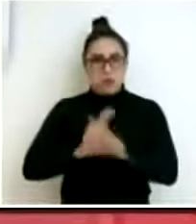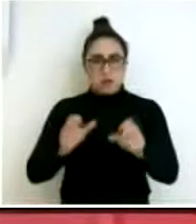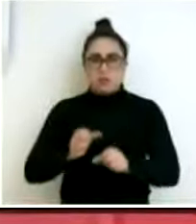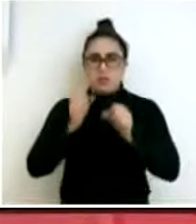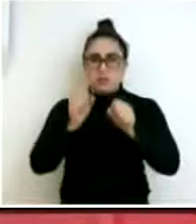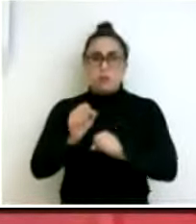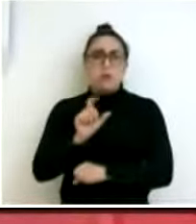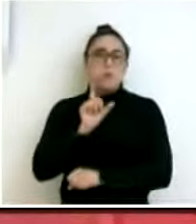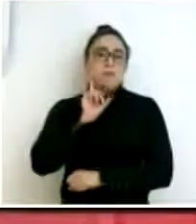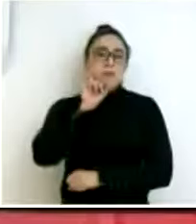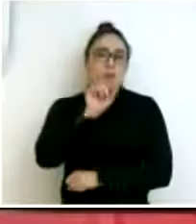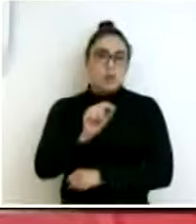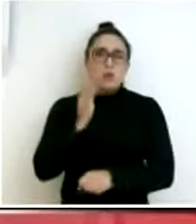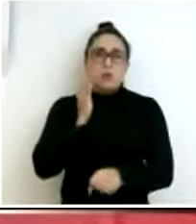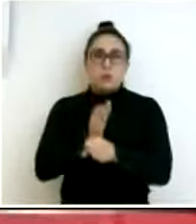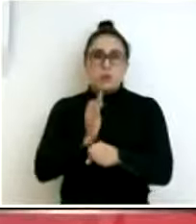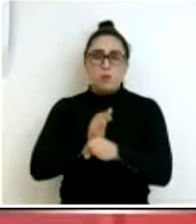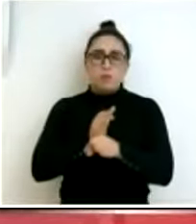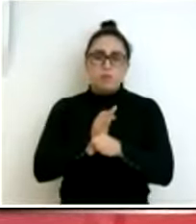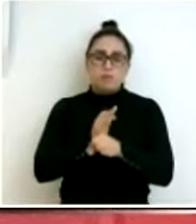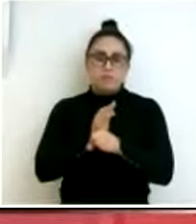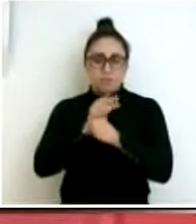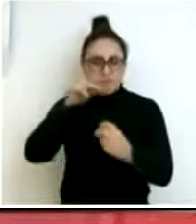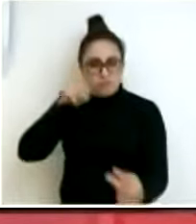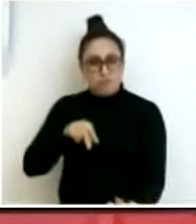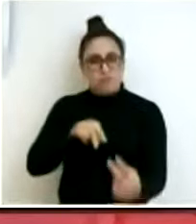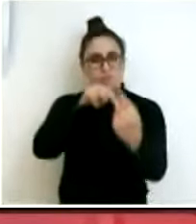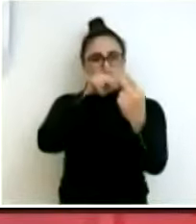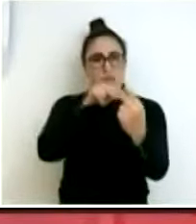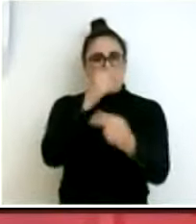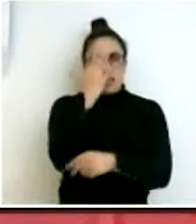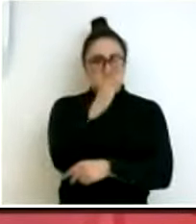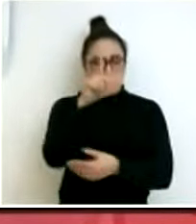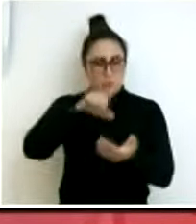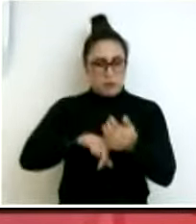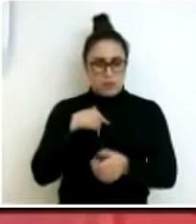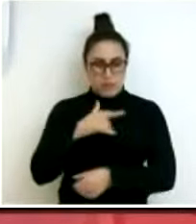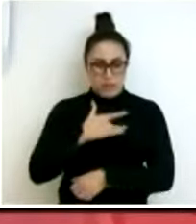mañana podremos vernos en el espejo sin vergüenza.